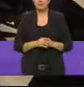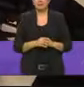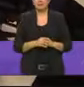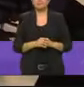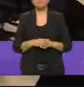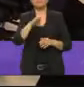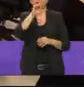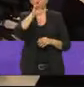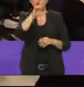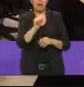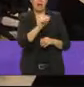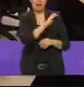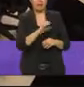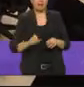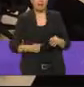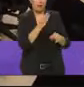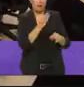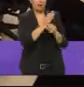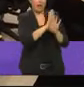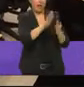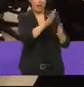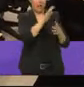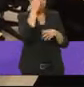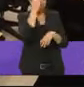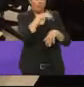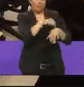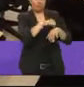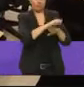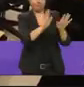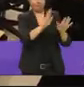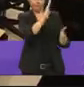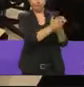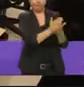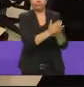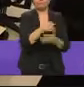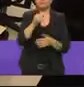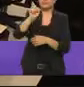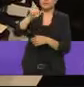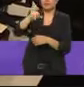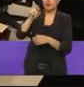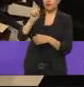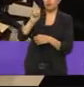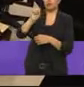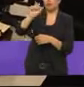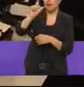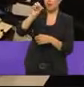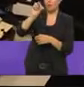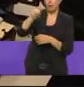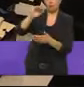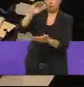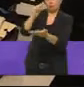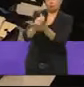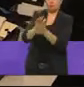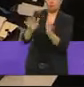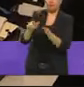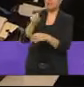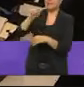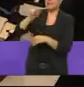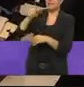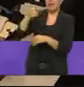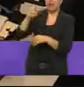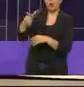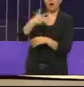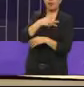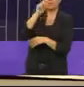se ha agotado su tiempo de esta bolsa también se ha agotado el tiempo del candidato Salomón Chertoripsky candidato Santiago Atahuata tiene 30